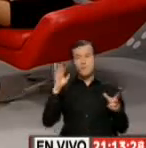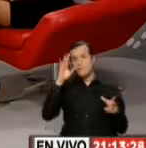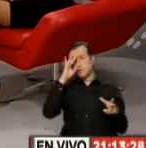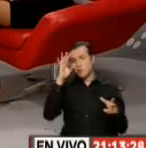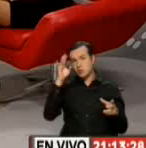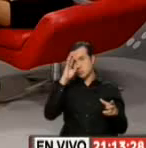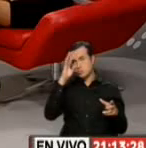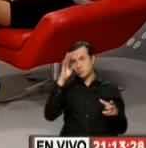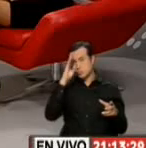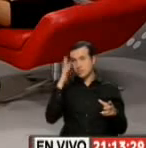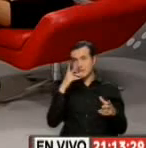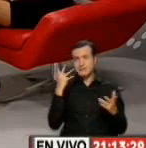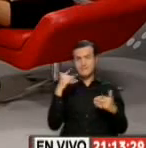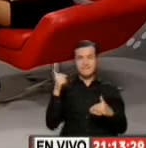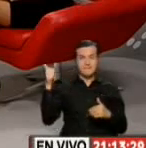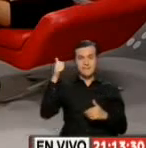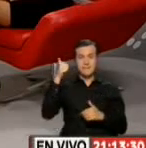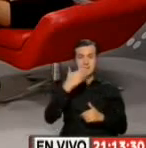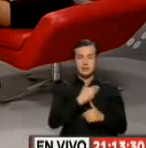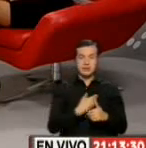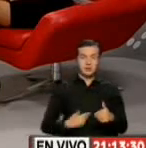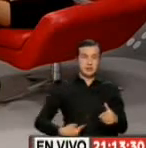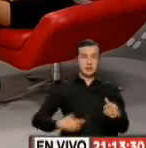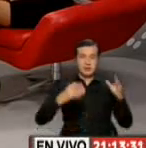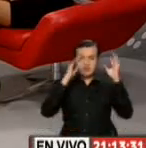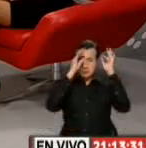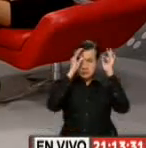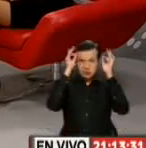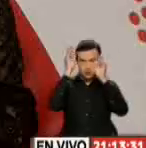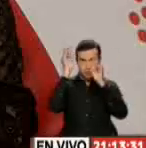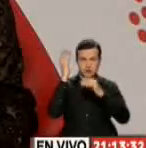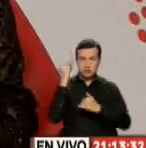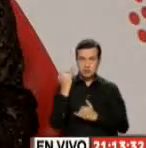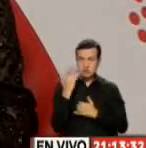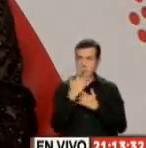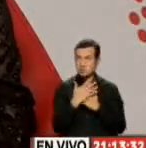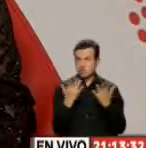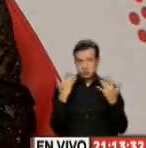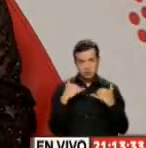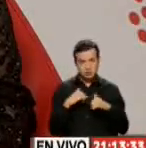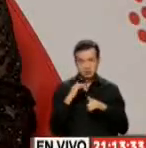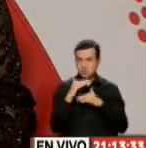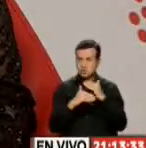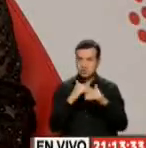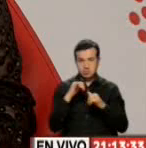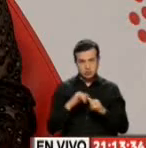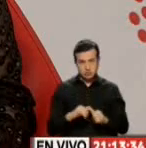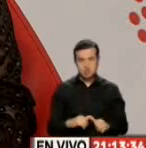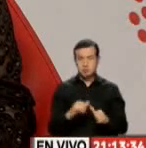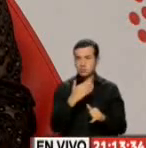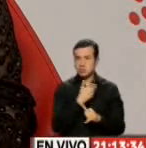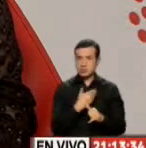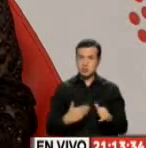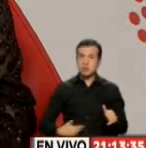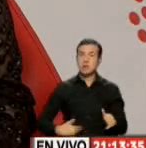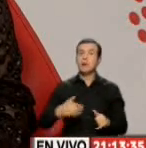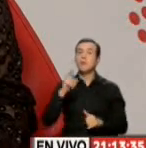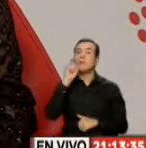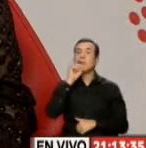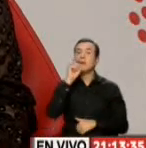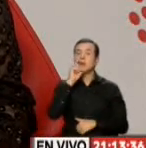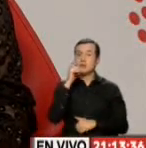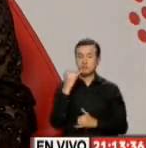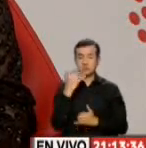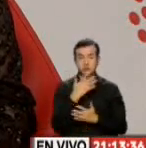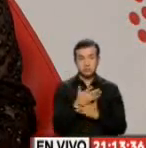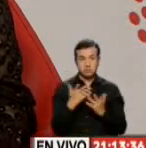ideología que estaba liderada por el presidente Chávez, que es la que ahora sigue y continúa el presidente Maduro, y que en